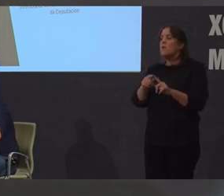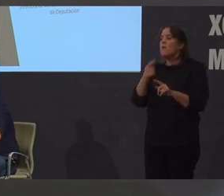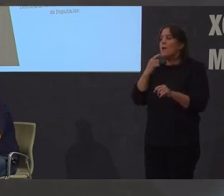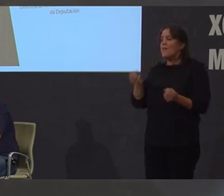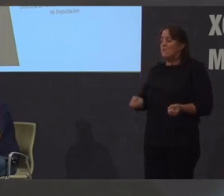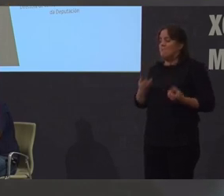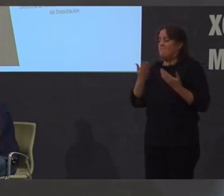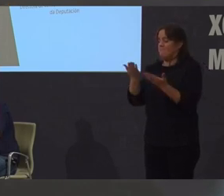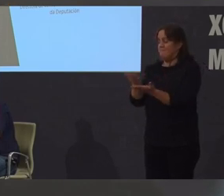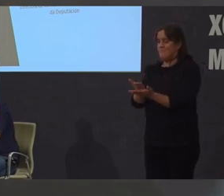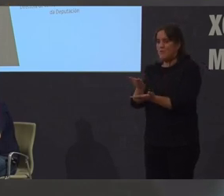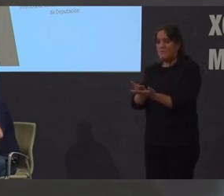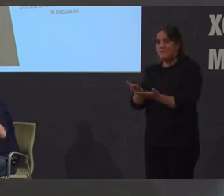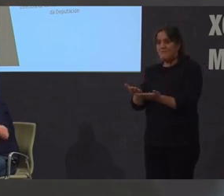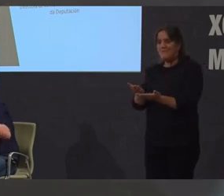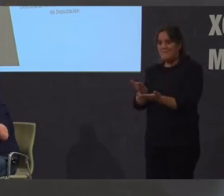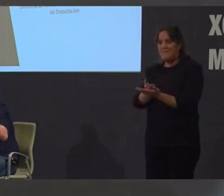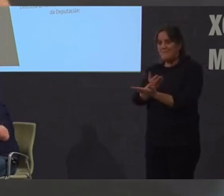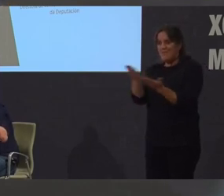gente